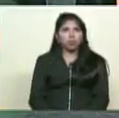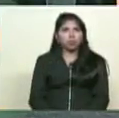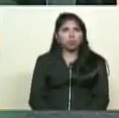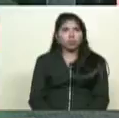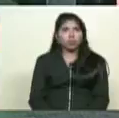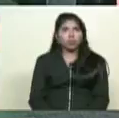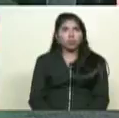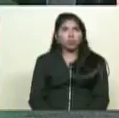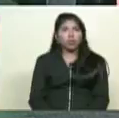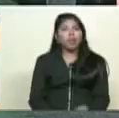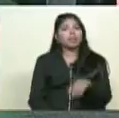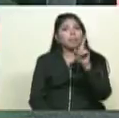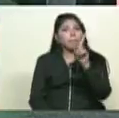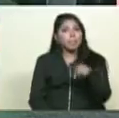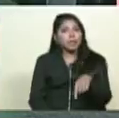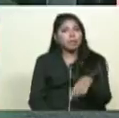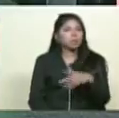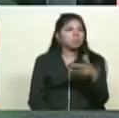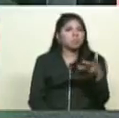Igualmente,